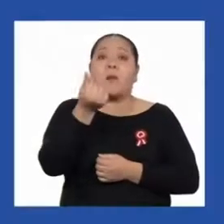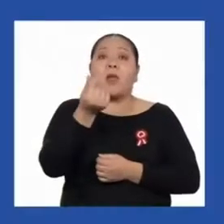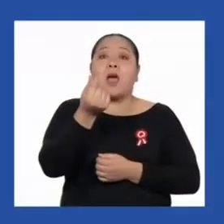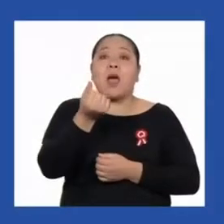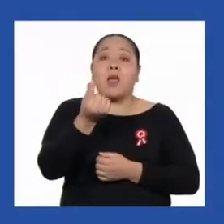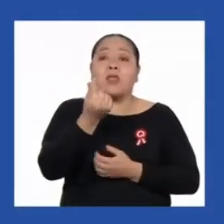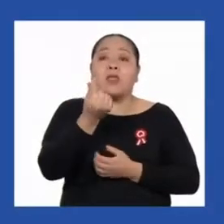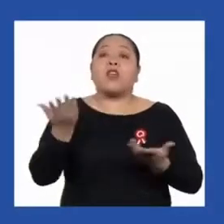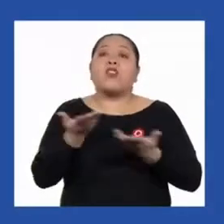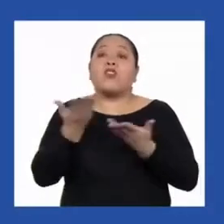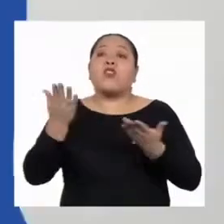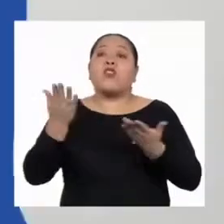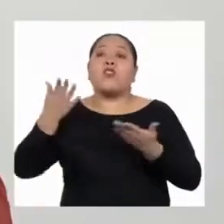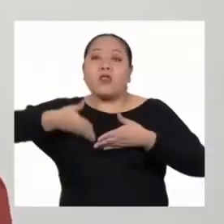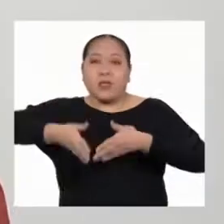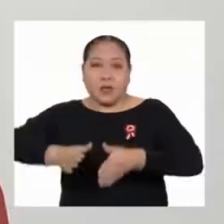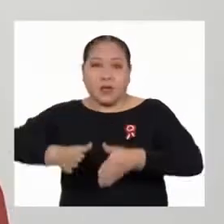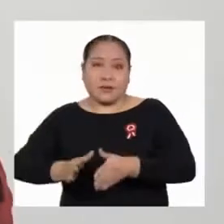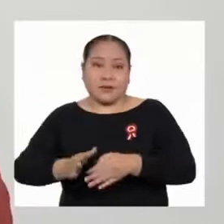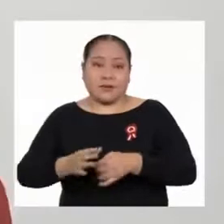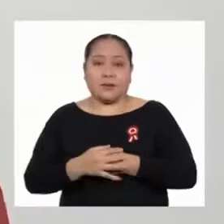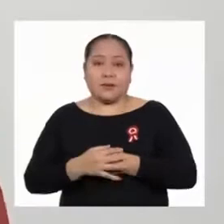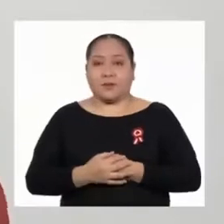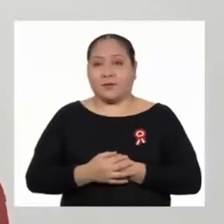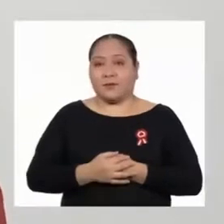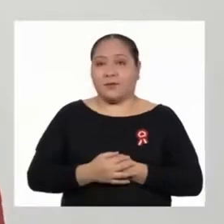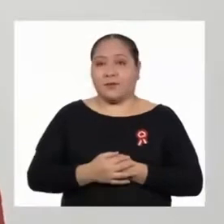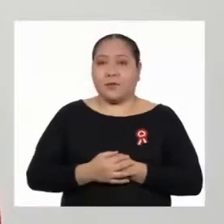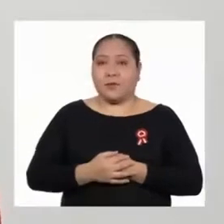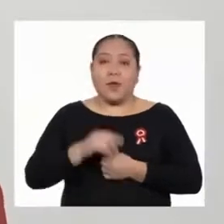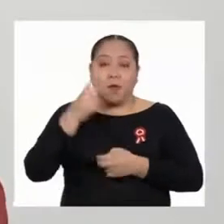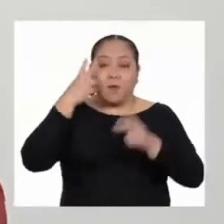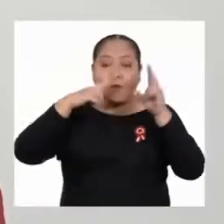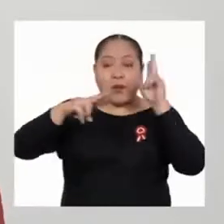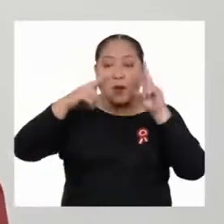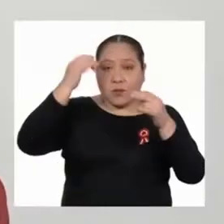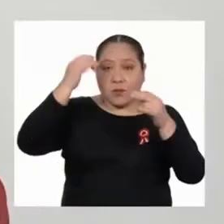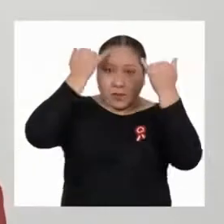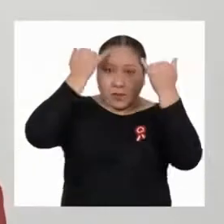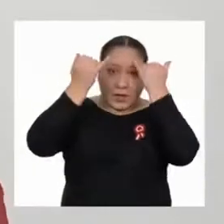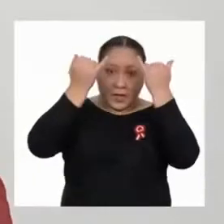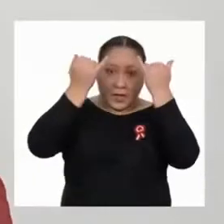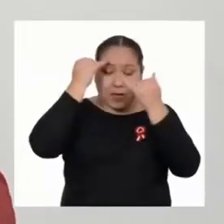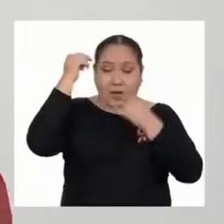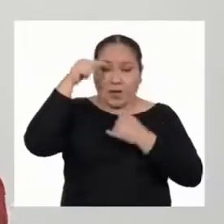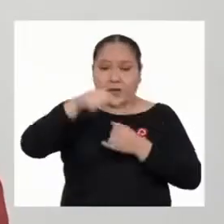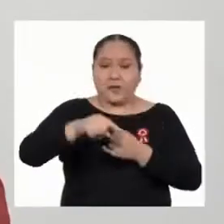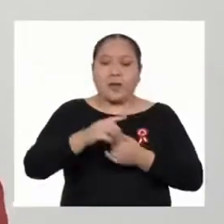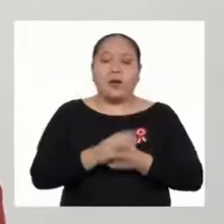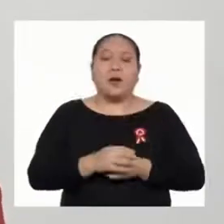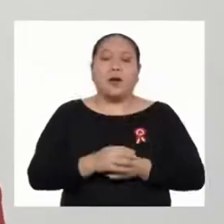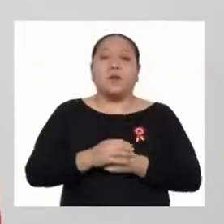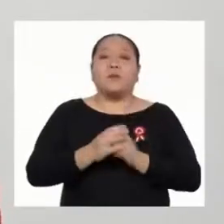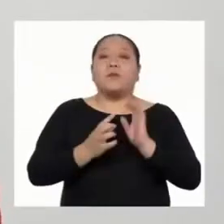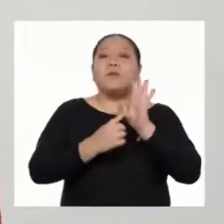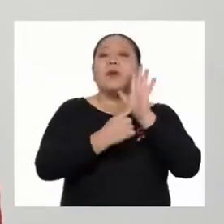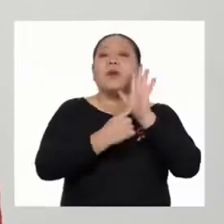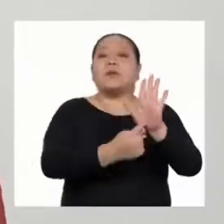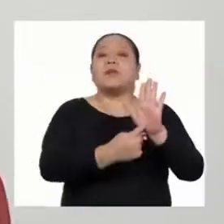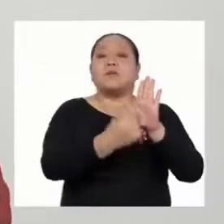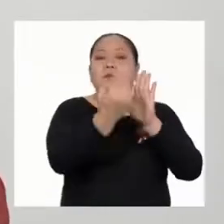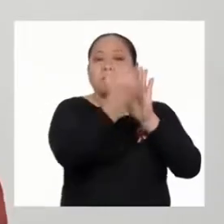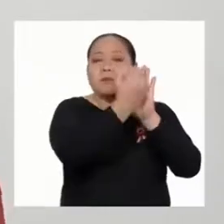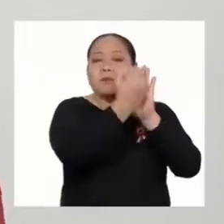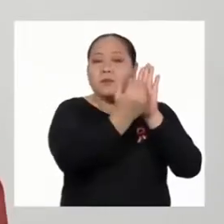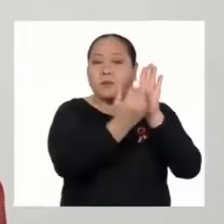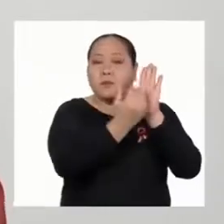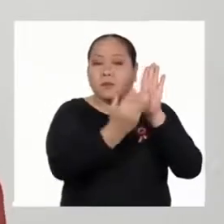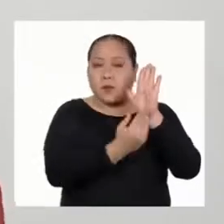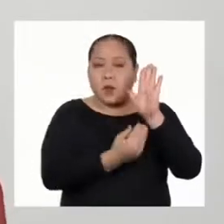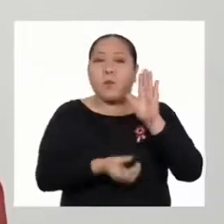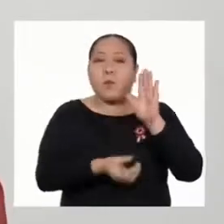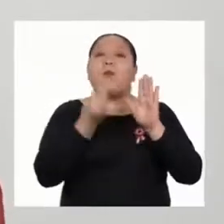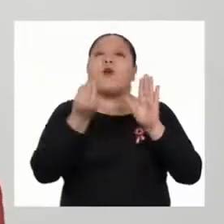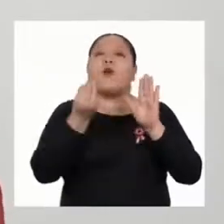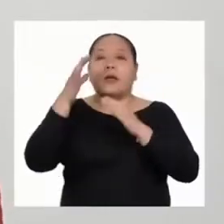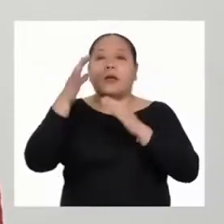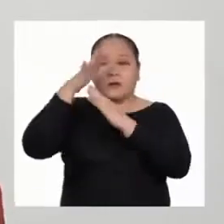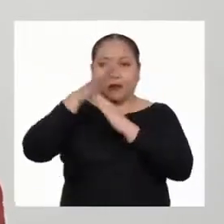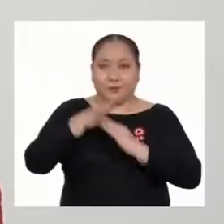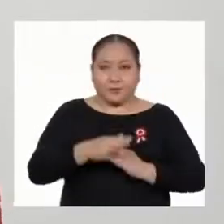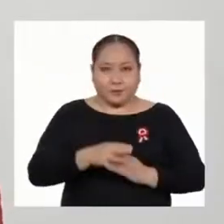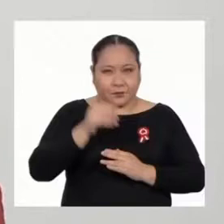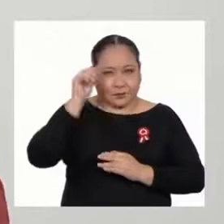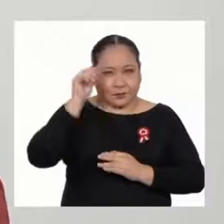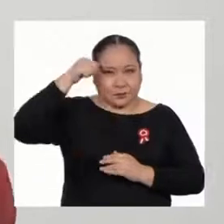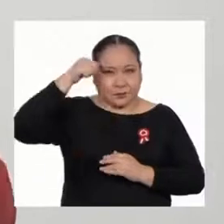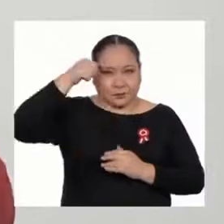y lugar de procedencia. Vemos que la idea nos presenta las causas o motivos de los casos de discriminación. ¿Recuerdan que hablamos de